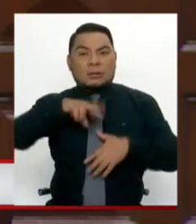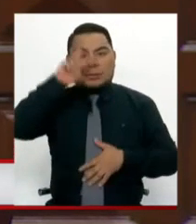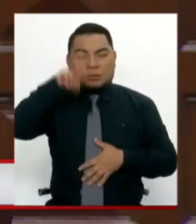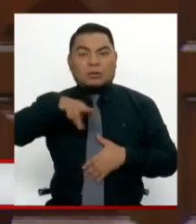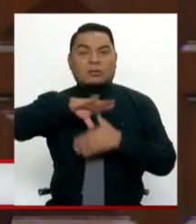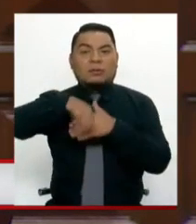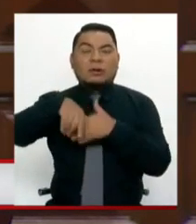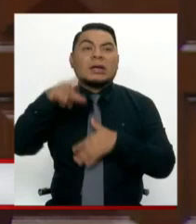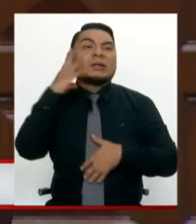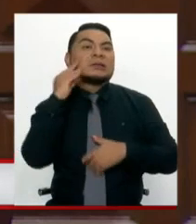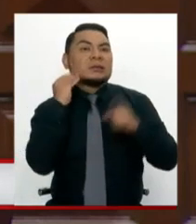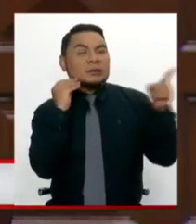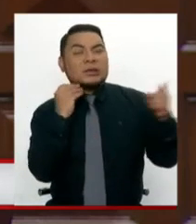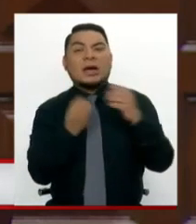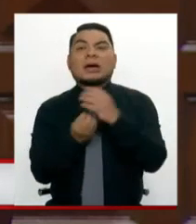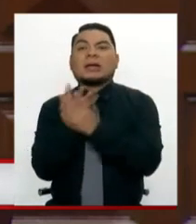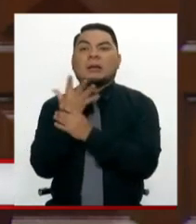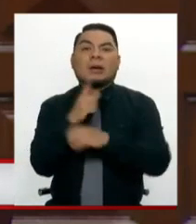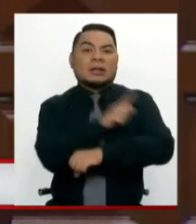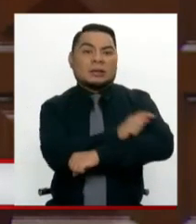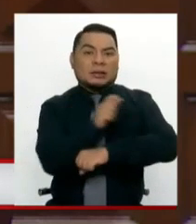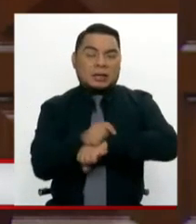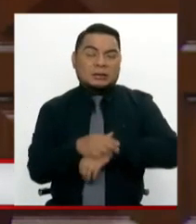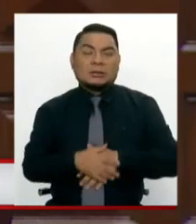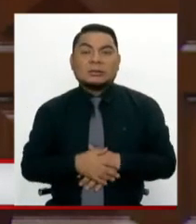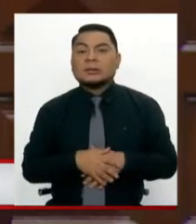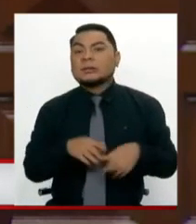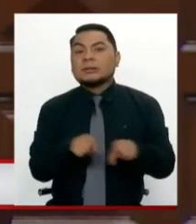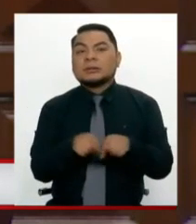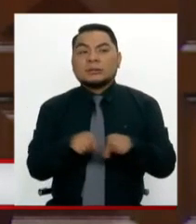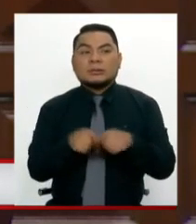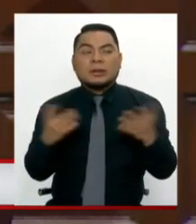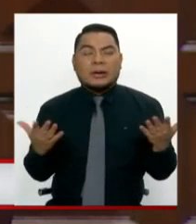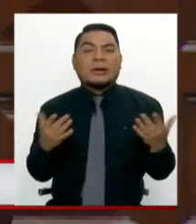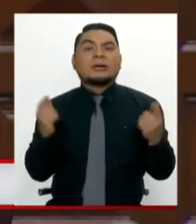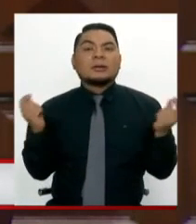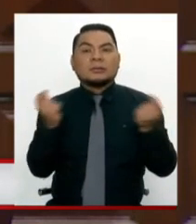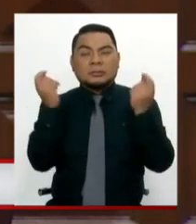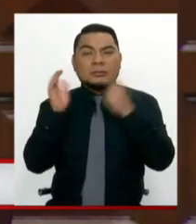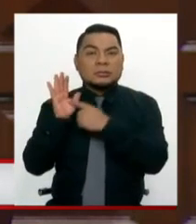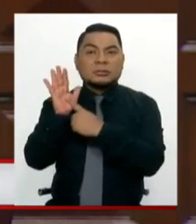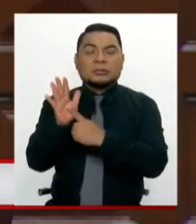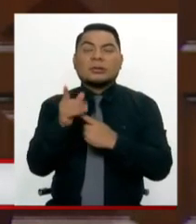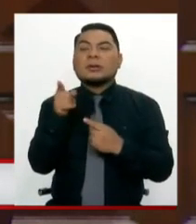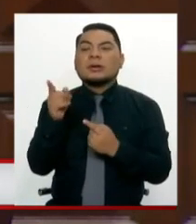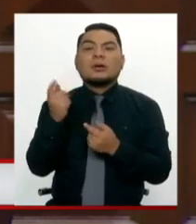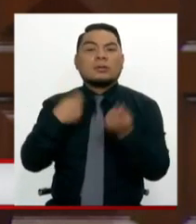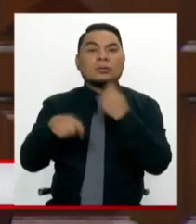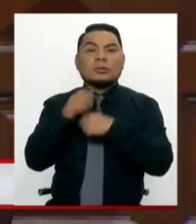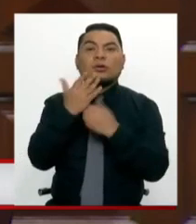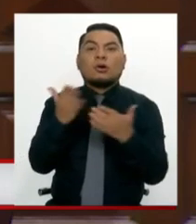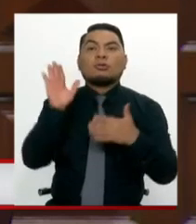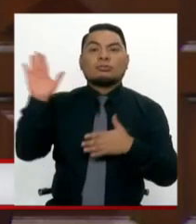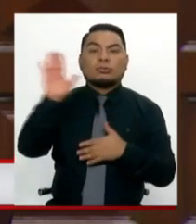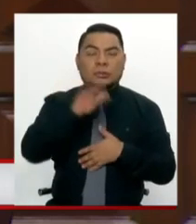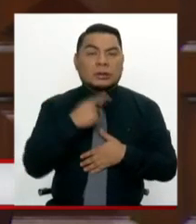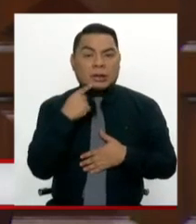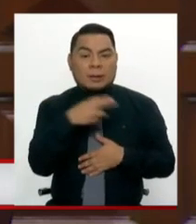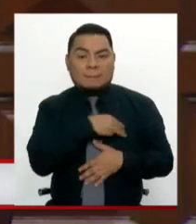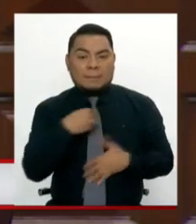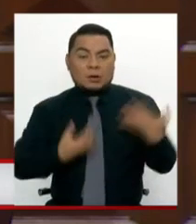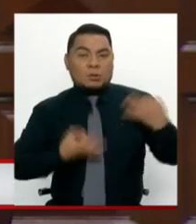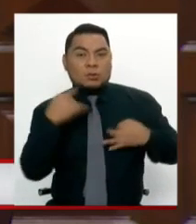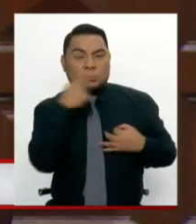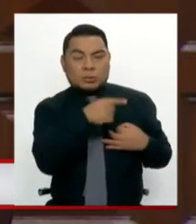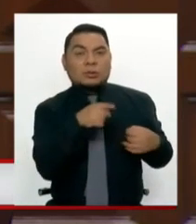país, como Chiclayo, Arequipa y Tacna, así como eventos en identidades como el Ministerio de